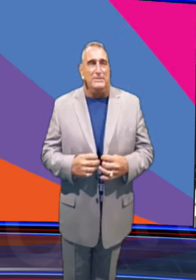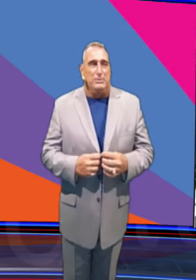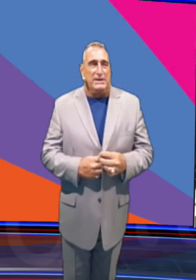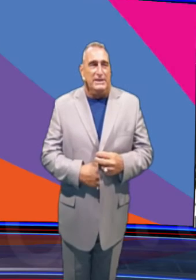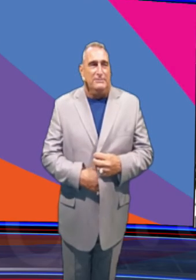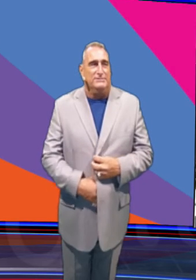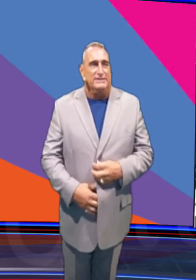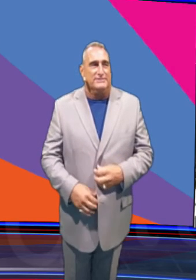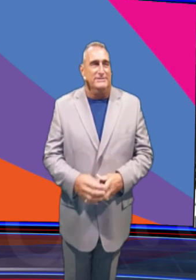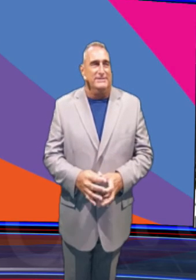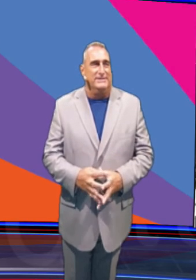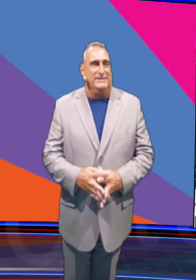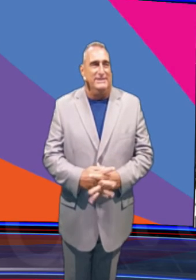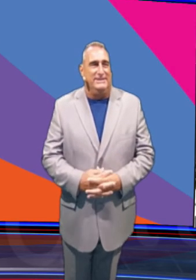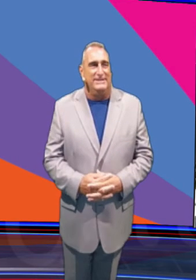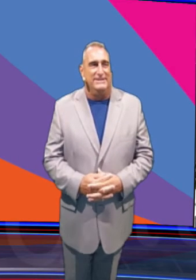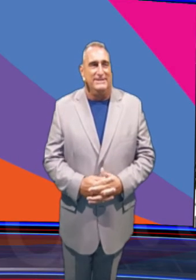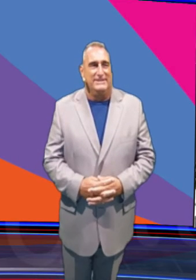Tenían un buen rinde los muchachos.